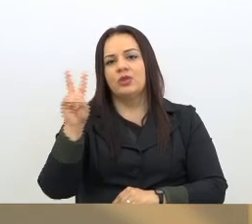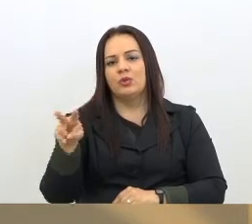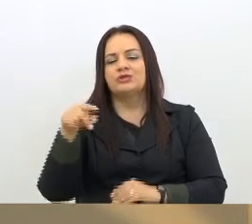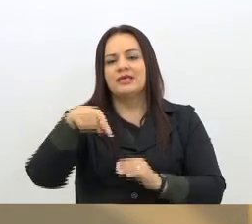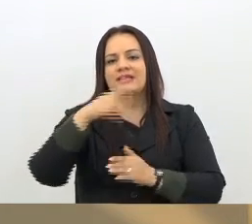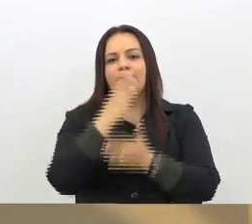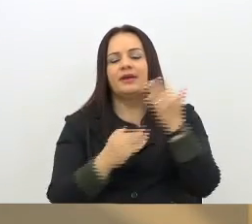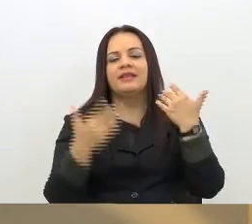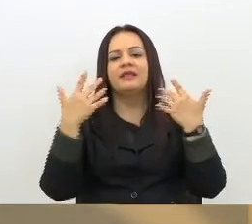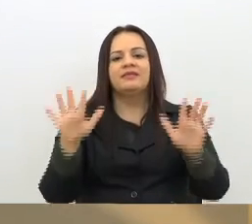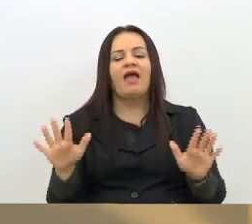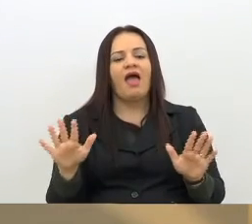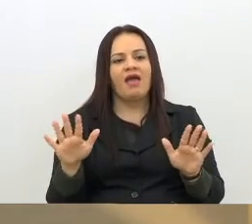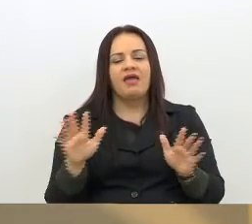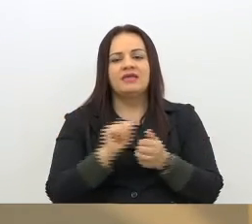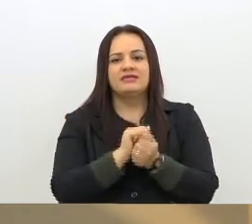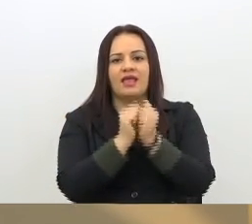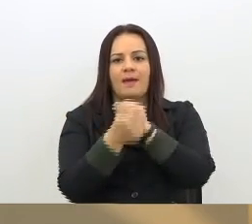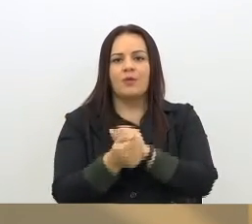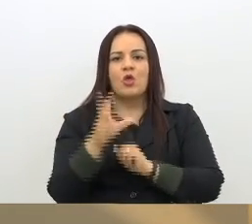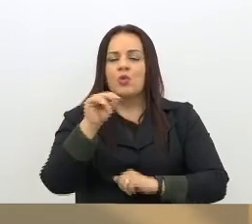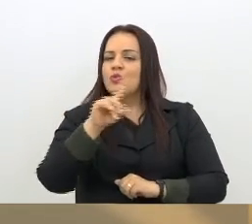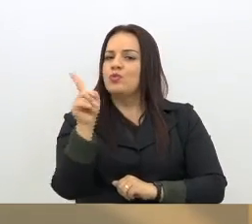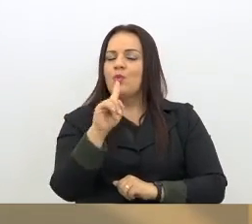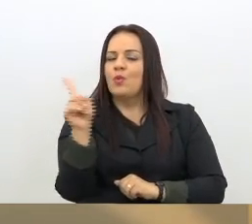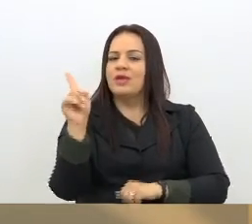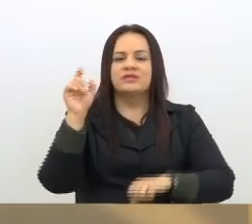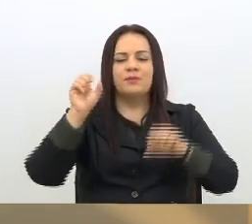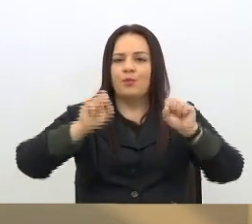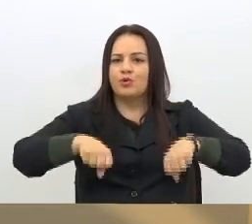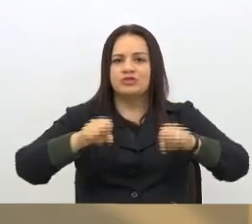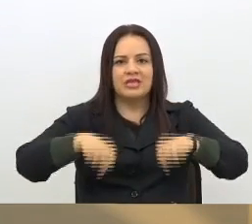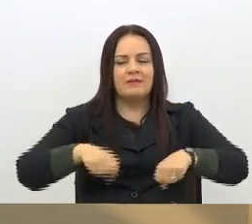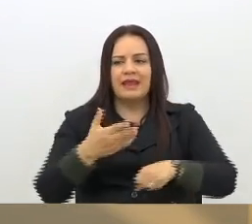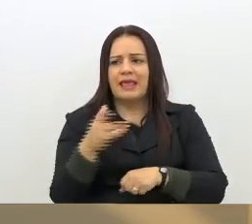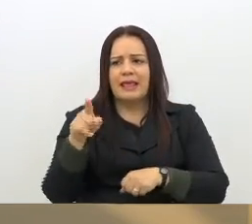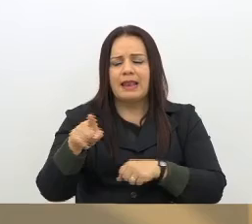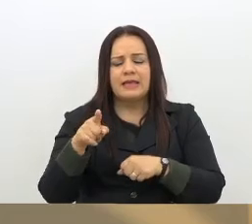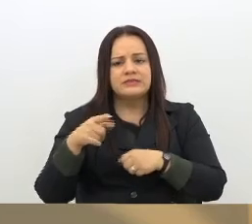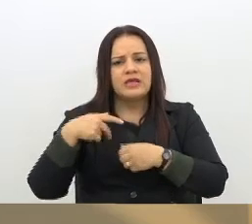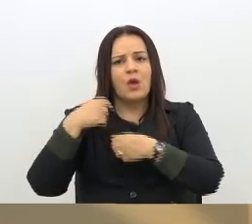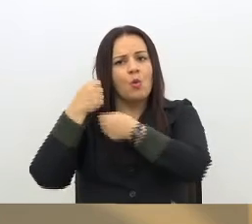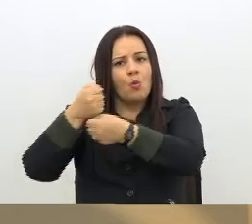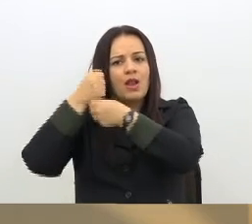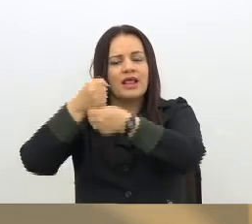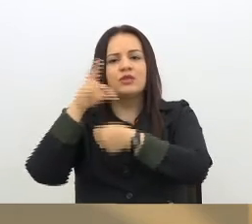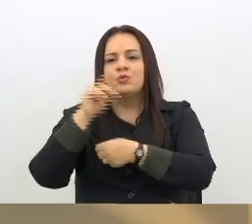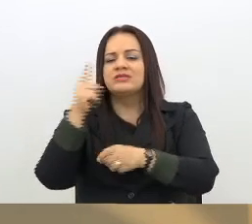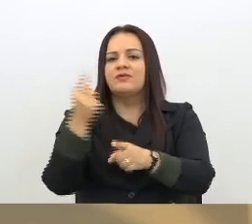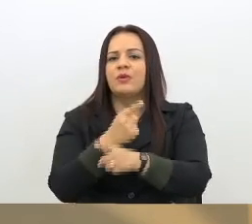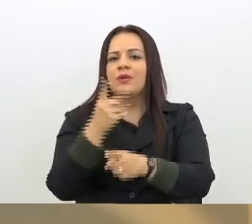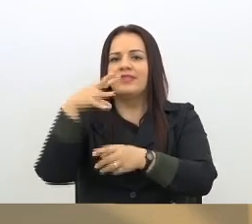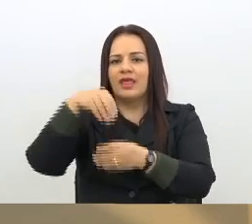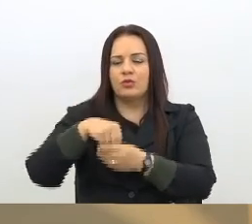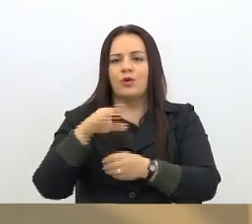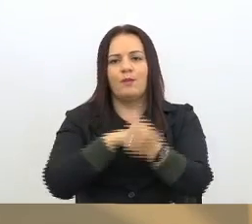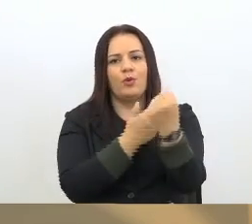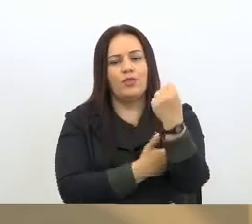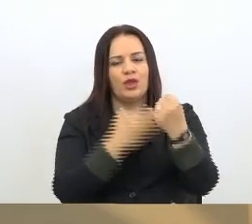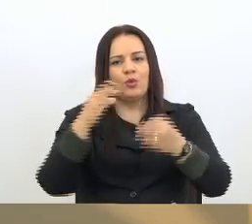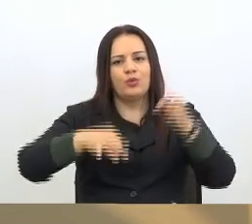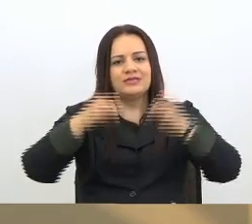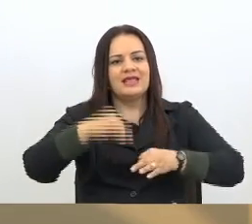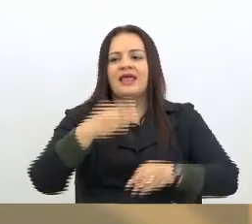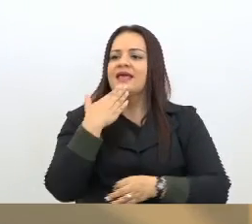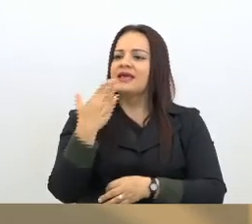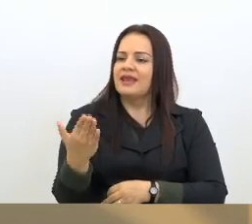esté regulada, porque no es posible que las huelgas no estén reguladas en el Poder Judicial. Perfecto, muchísimas gracias, don